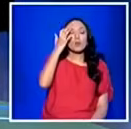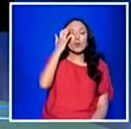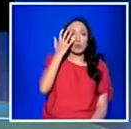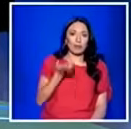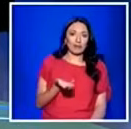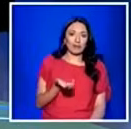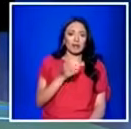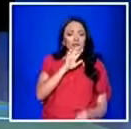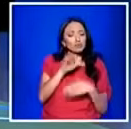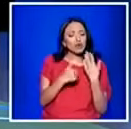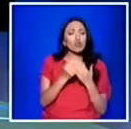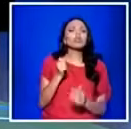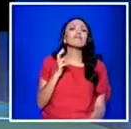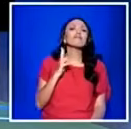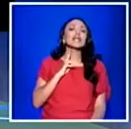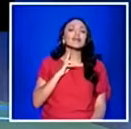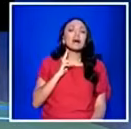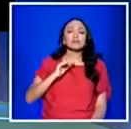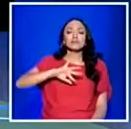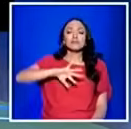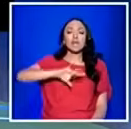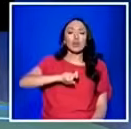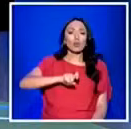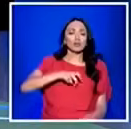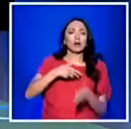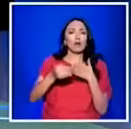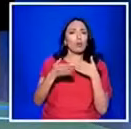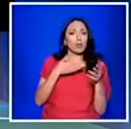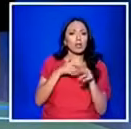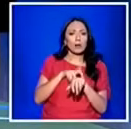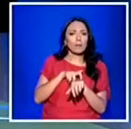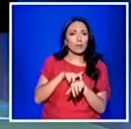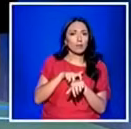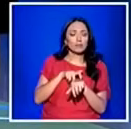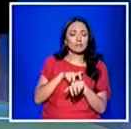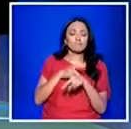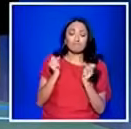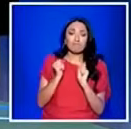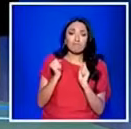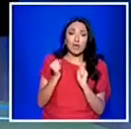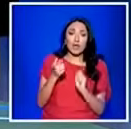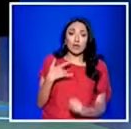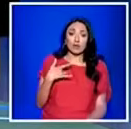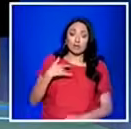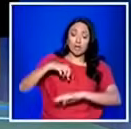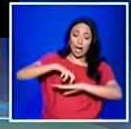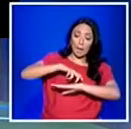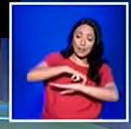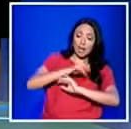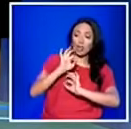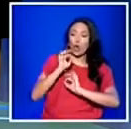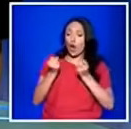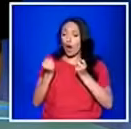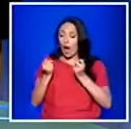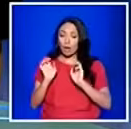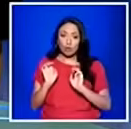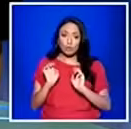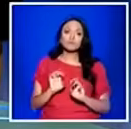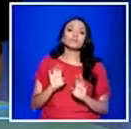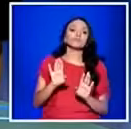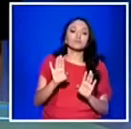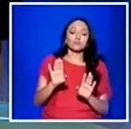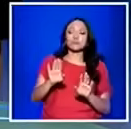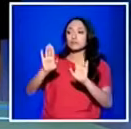víctimas de la delincuencia en algún momento y seguimos saliendo a las calles de Quito con miedo, a pie o en nuestros vehículos. En la avenida